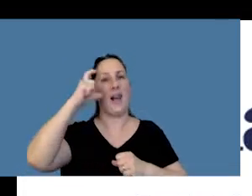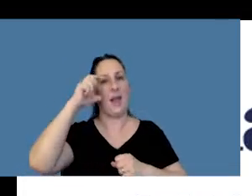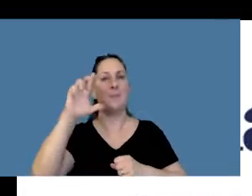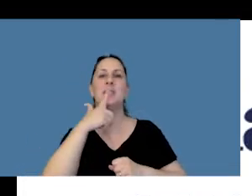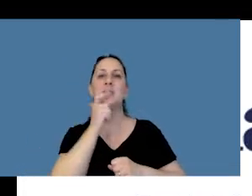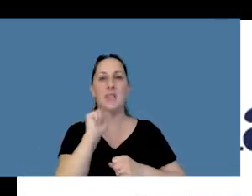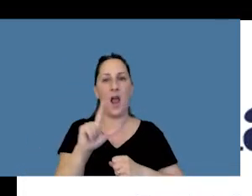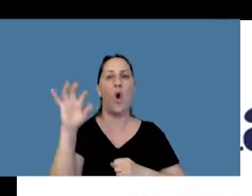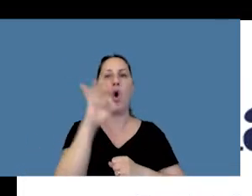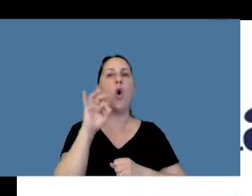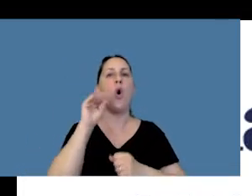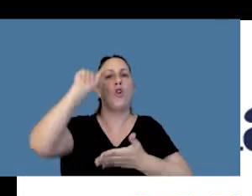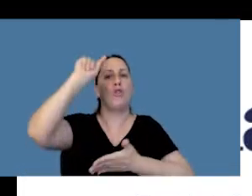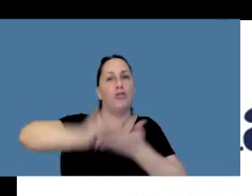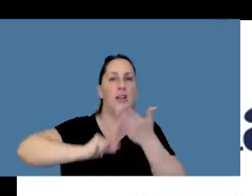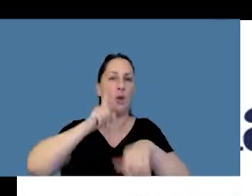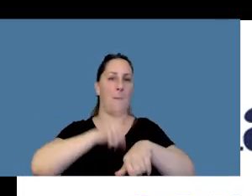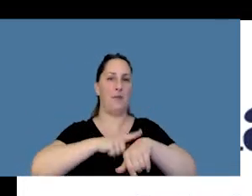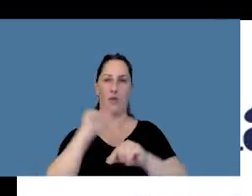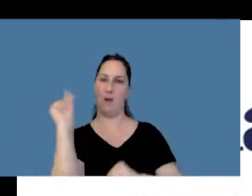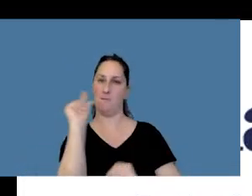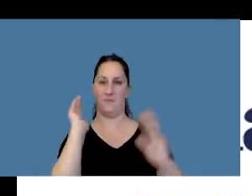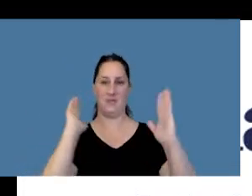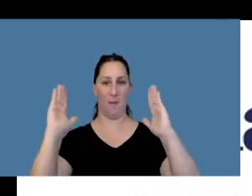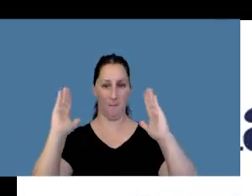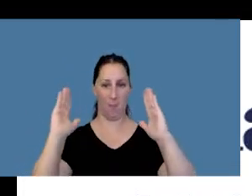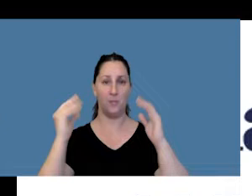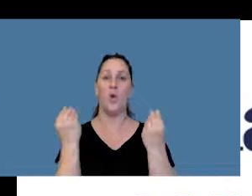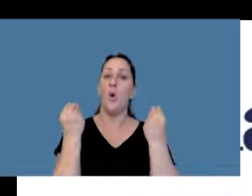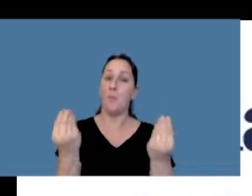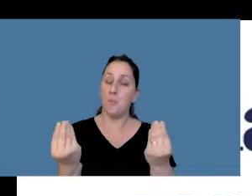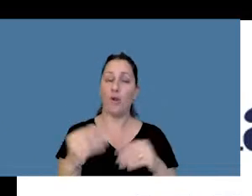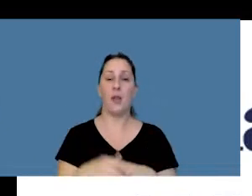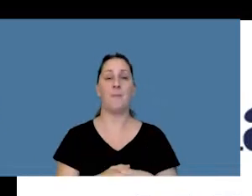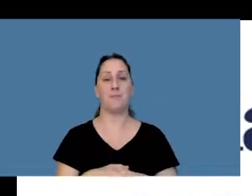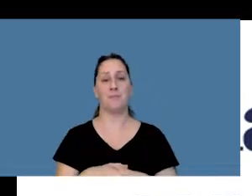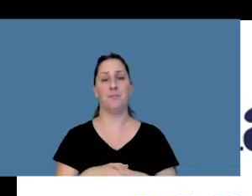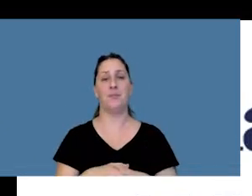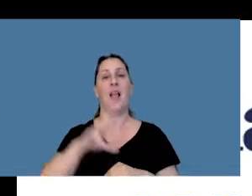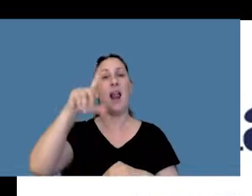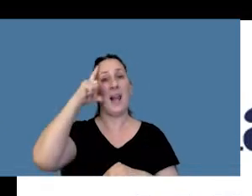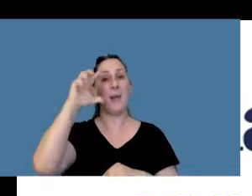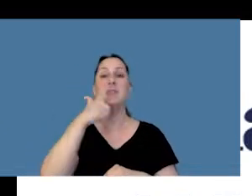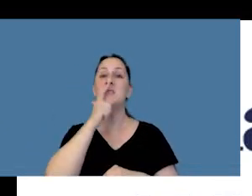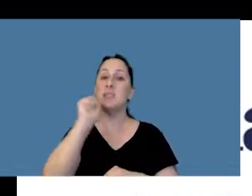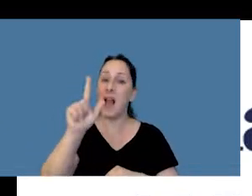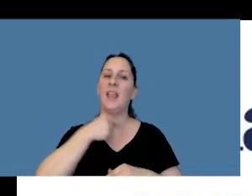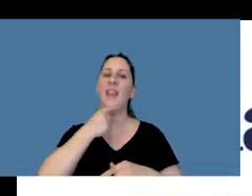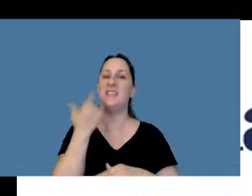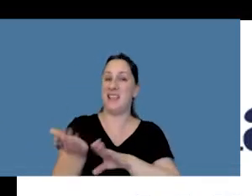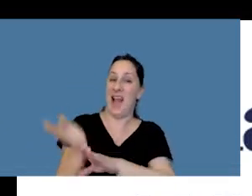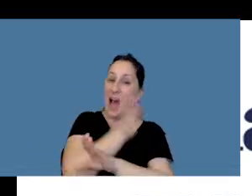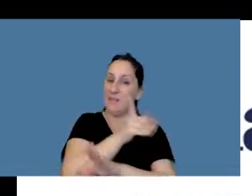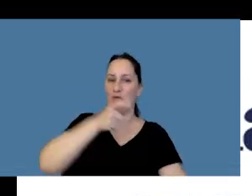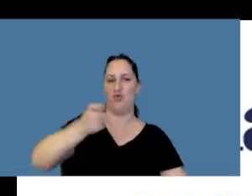hubieran contratado personal temporario. ¿Por qué? Porque quien está en REPSAL es porque tuvo juicios laborales